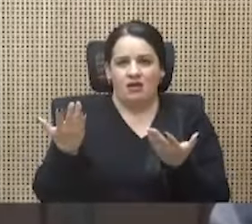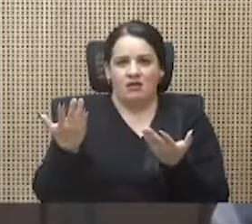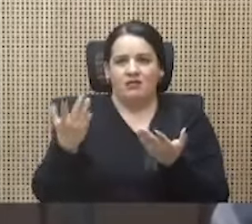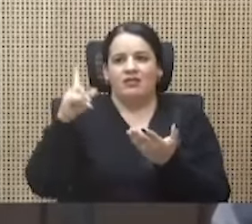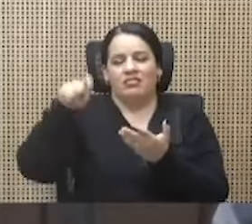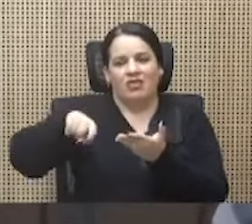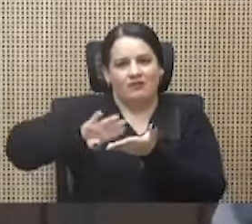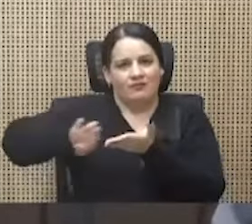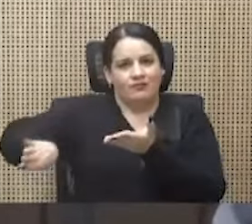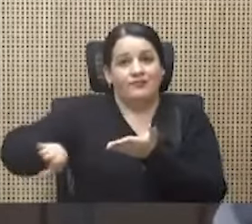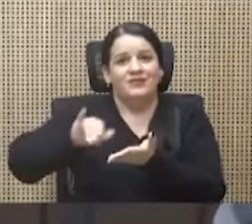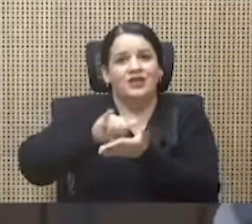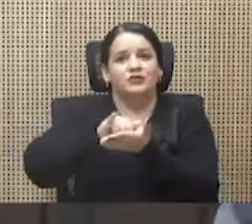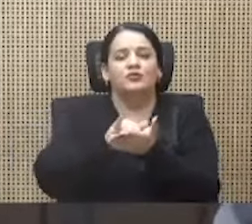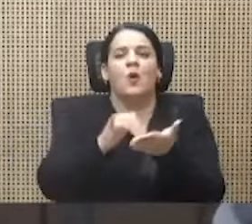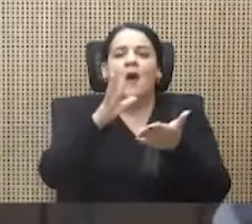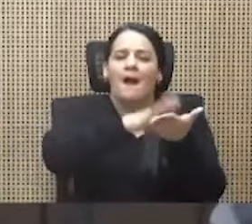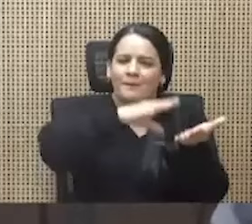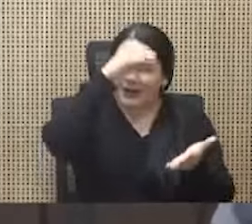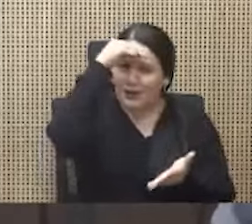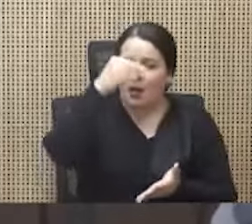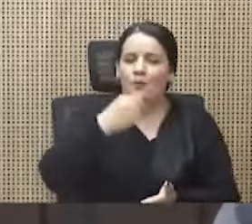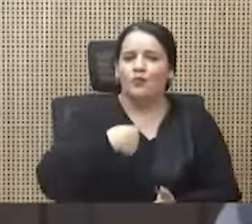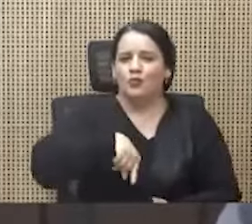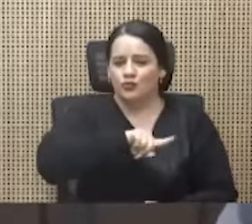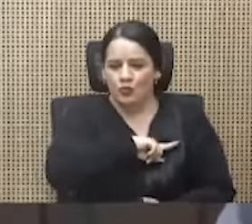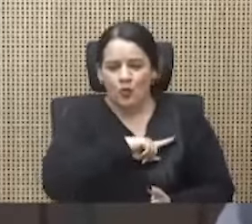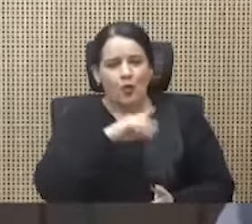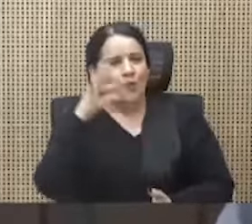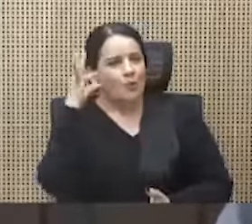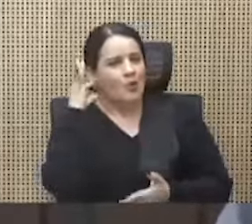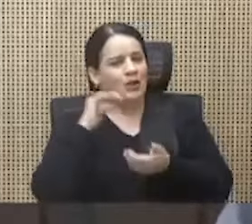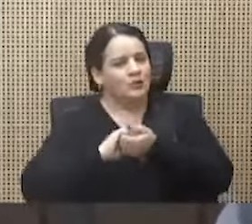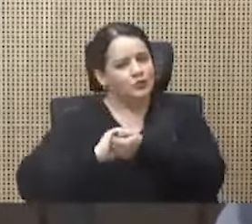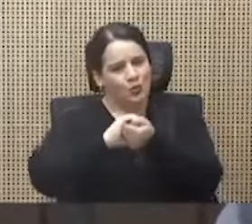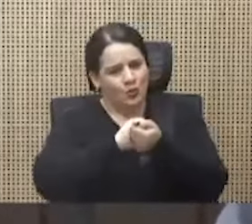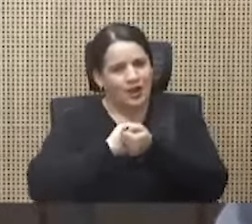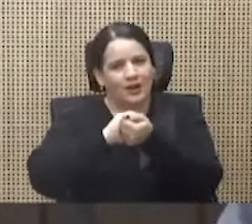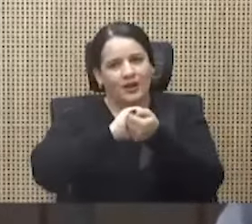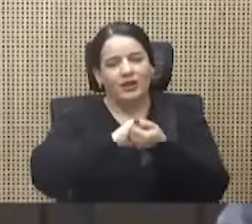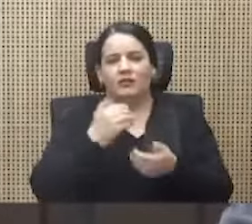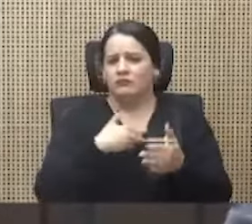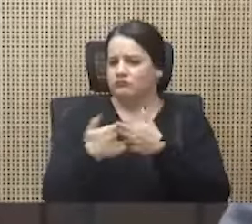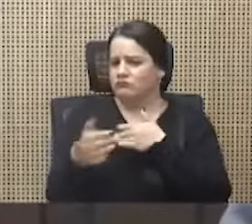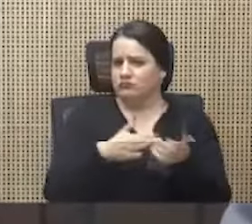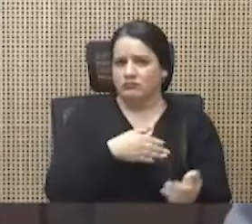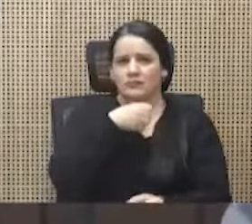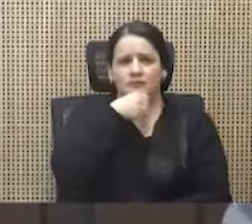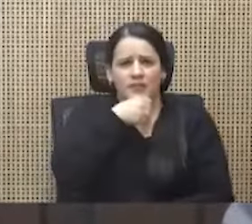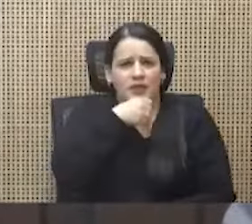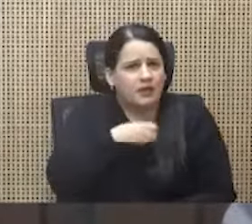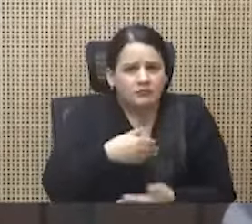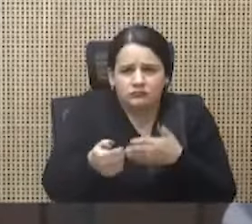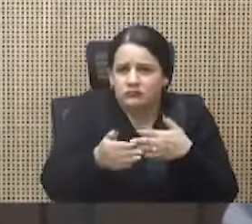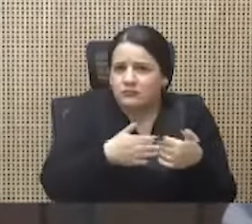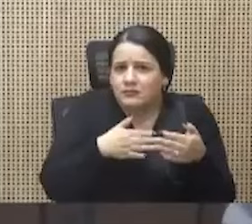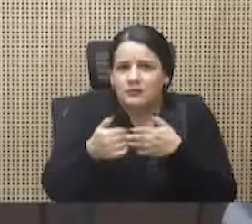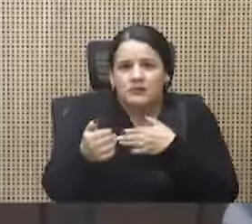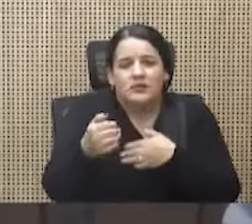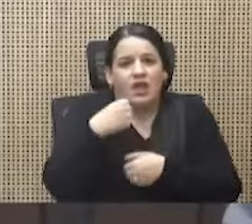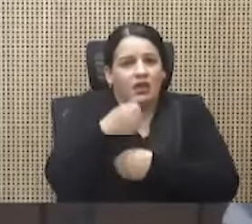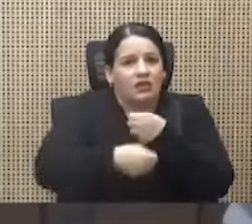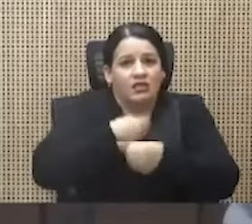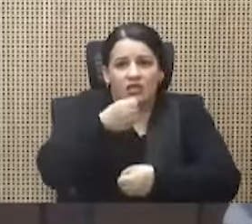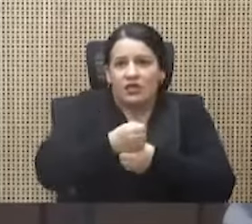Aprendamos. Aprendamos a ser mujeres solidarias, sororarias, aunque estemos viejas. No importa, no, la